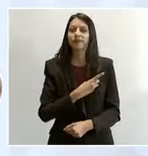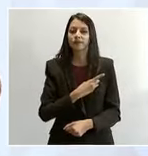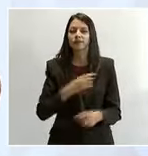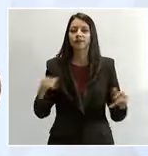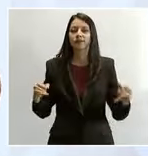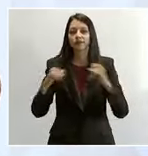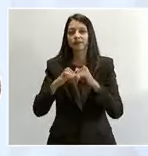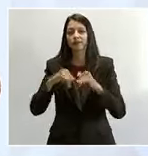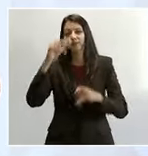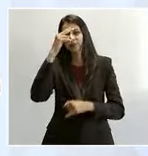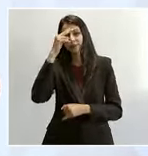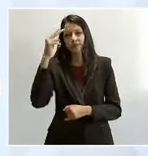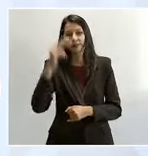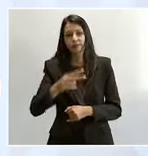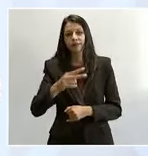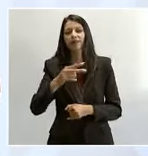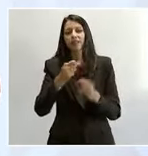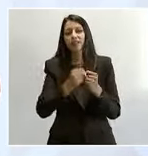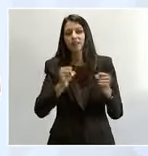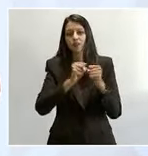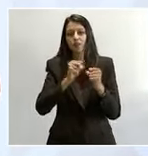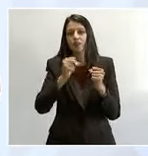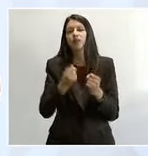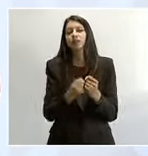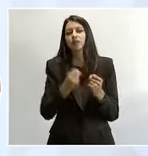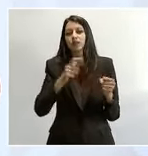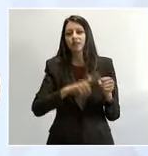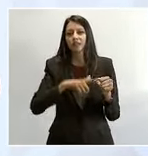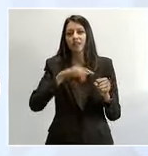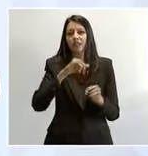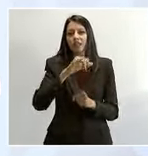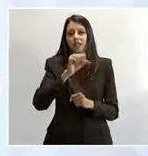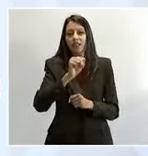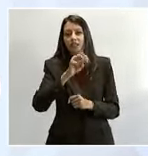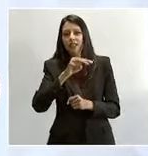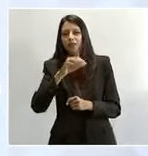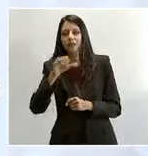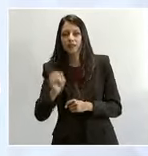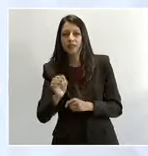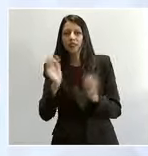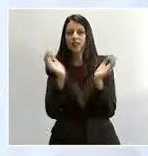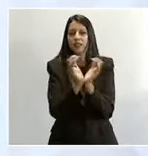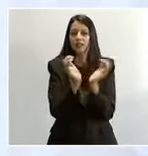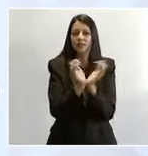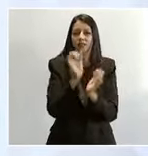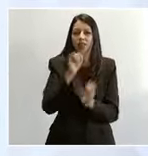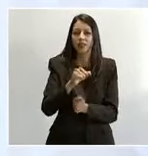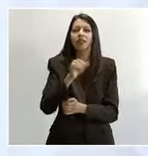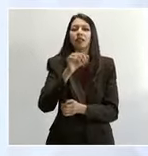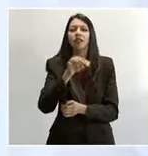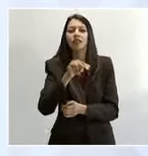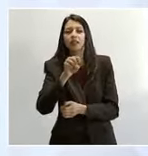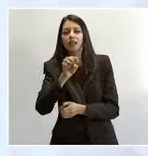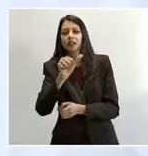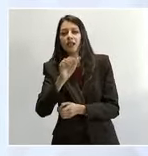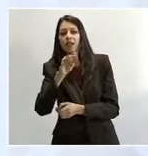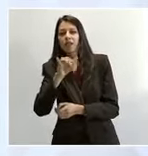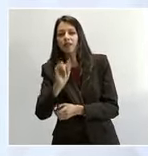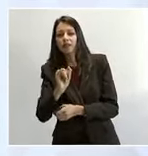el Instituto Mexicano del Seguro Social con el ISSSTE con el insabi y con las